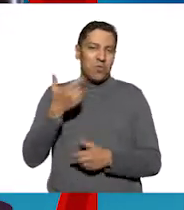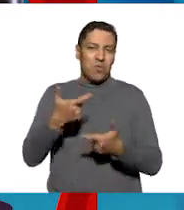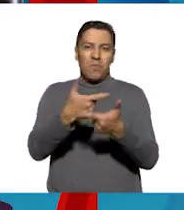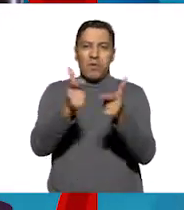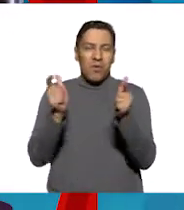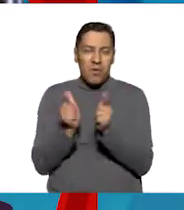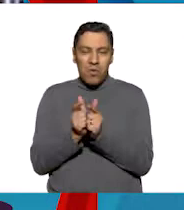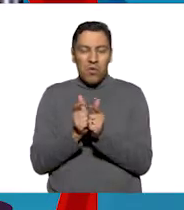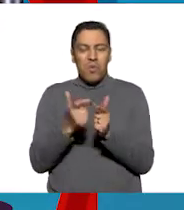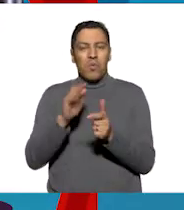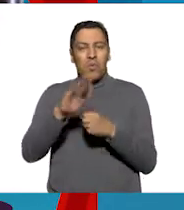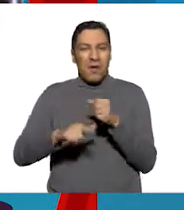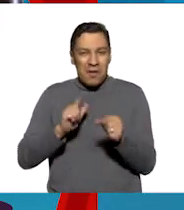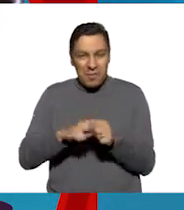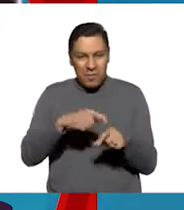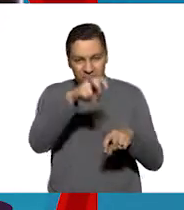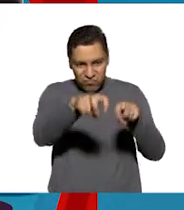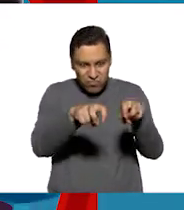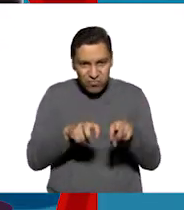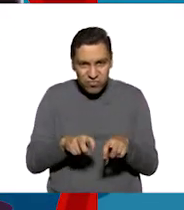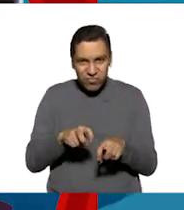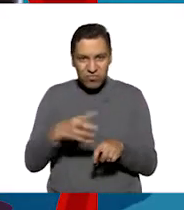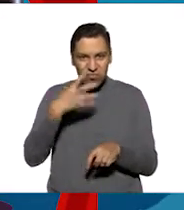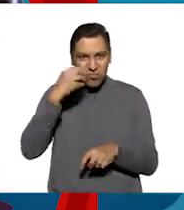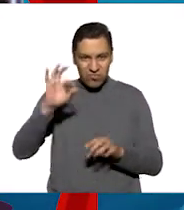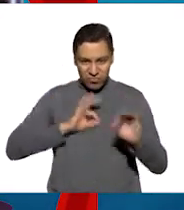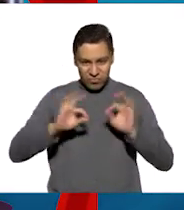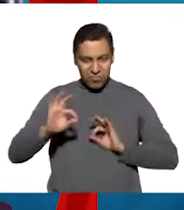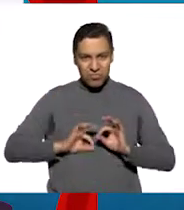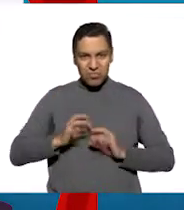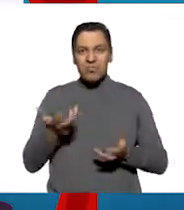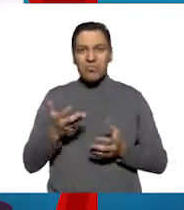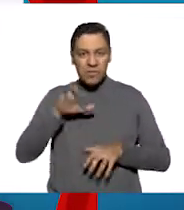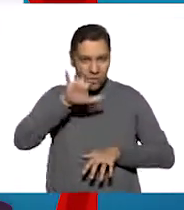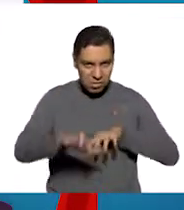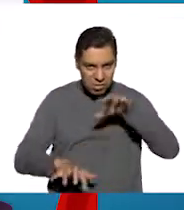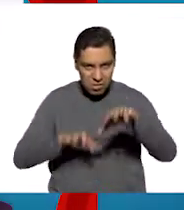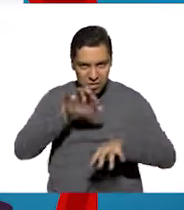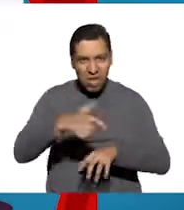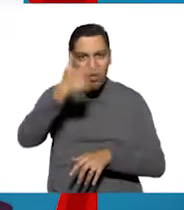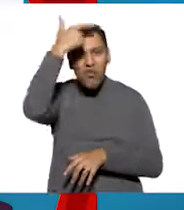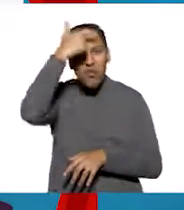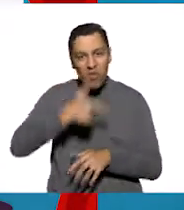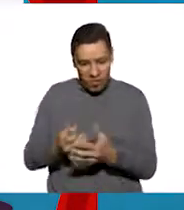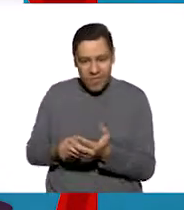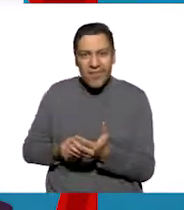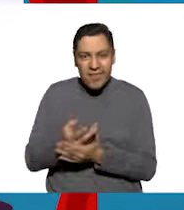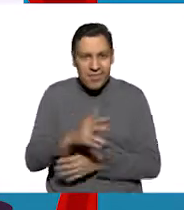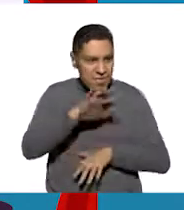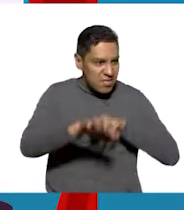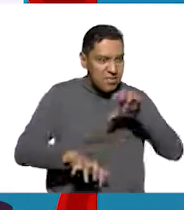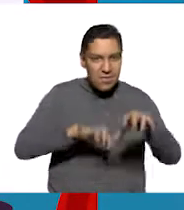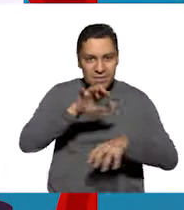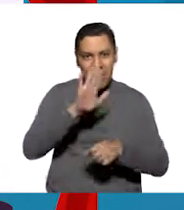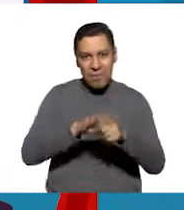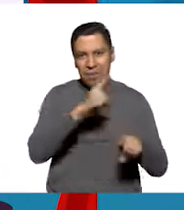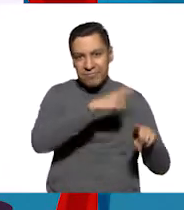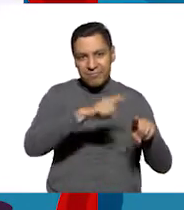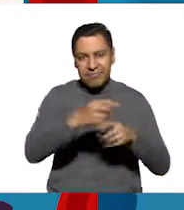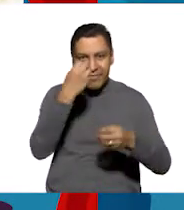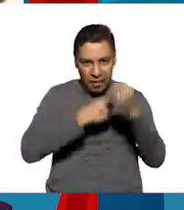jaguar y por su fuerza y poderío, una de las principales órdenes militares de los